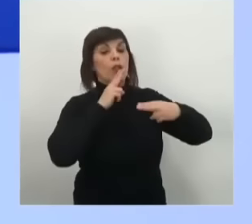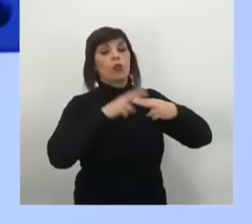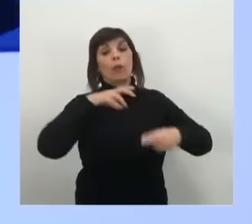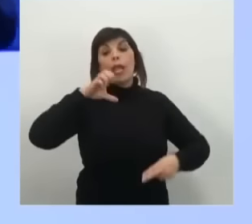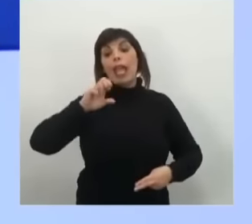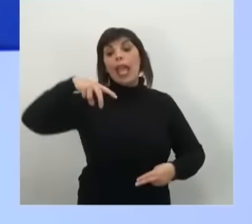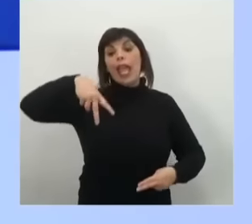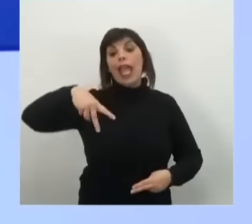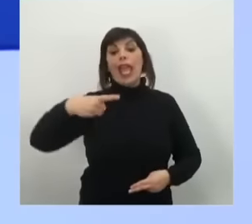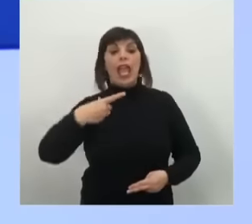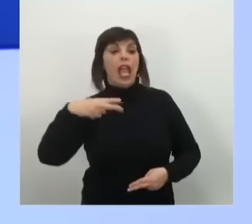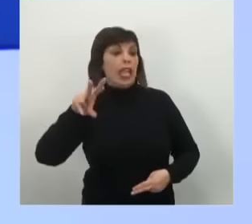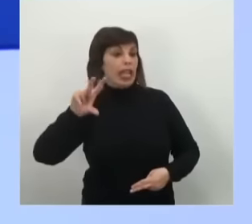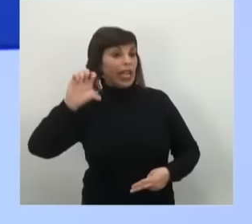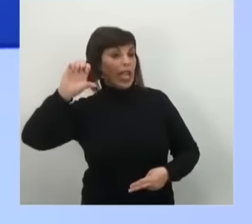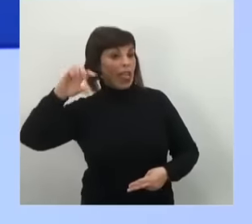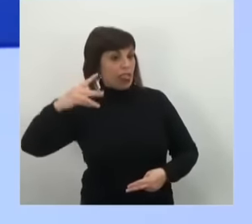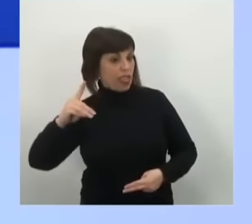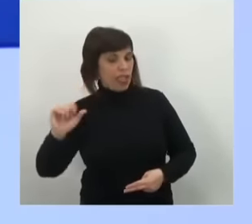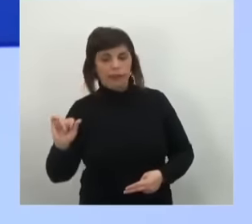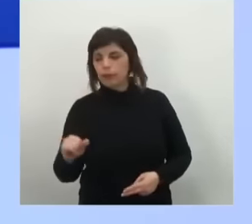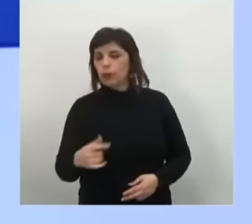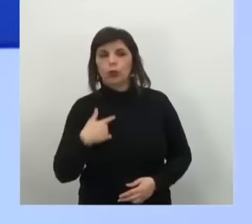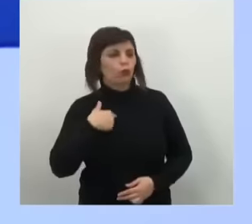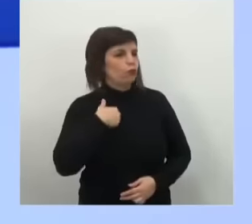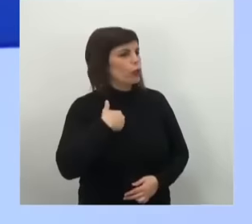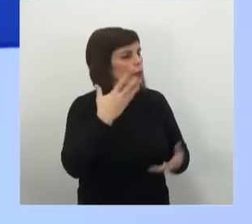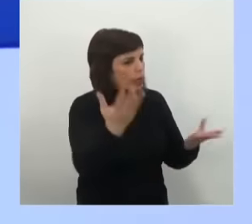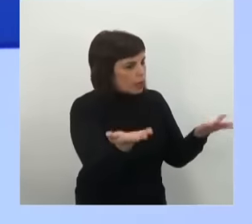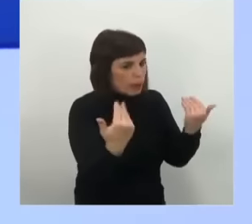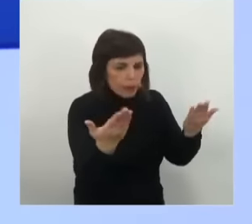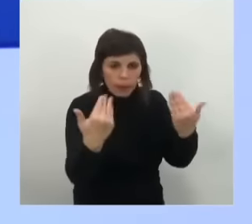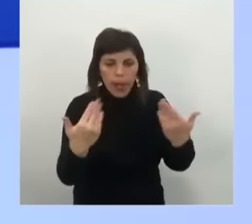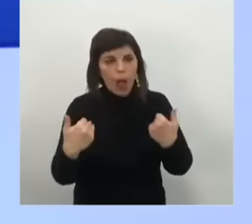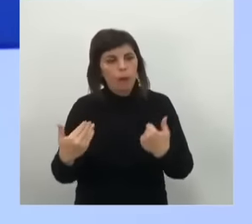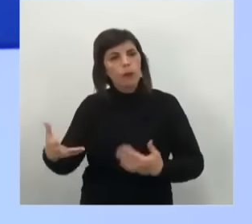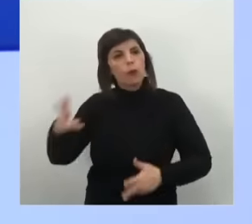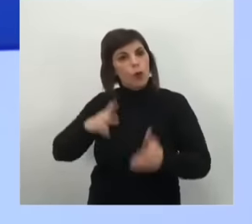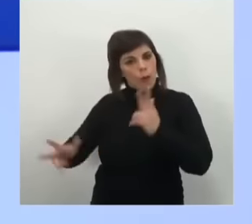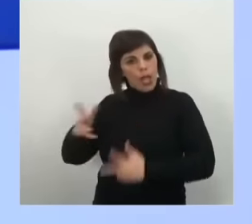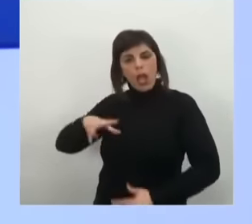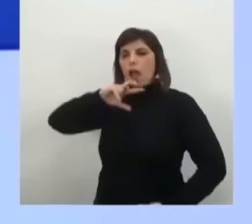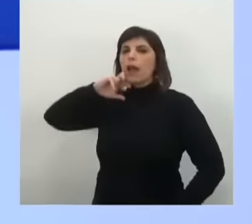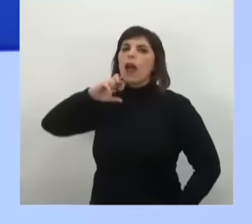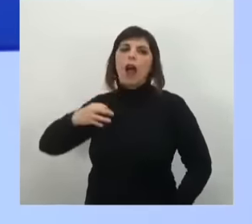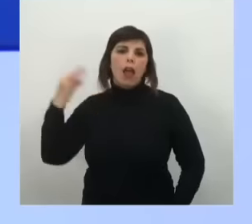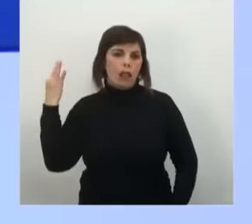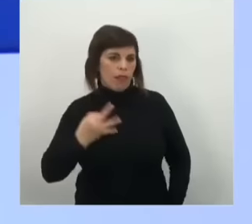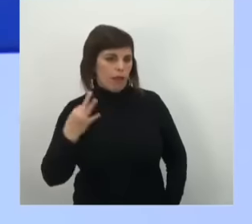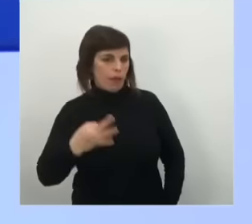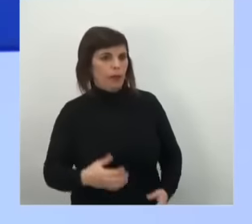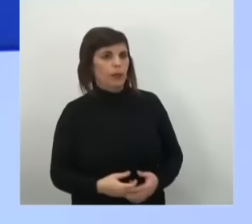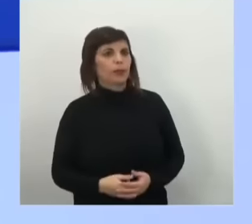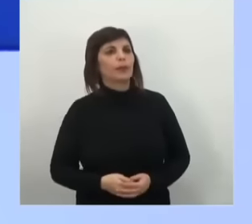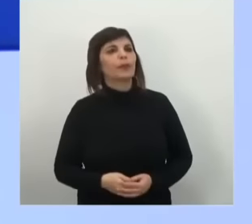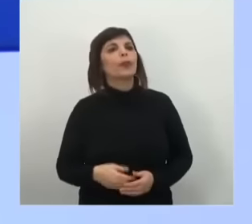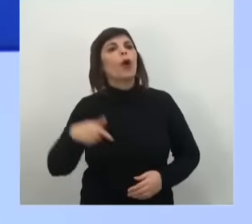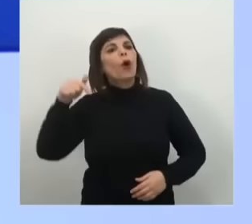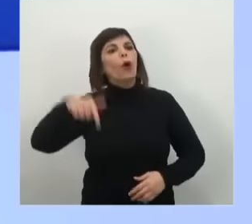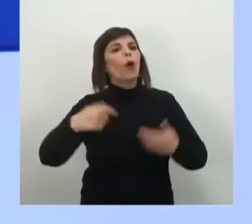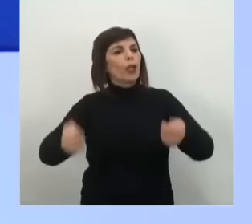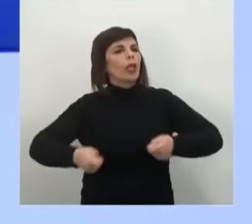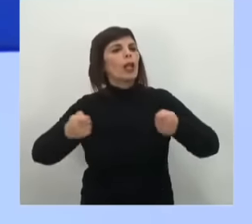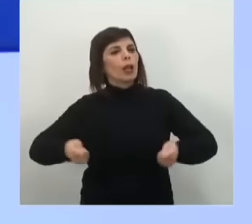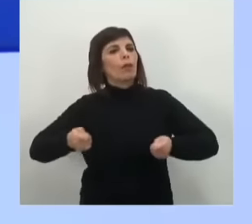queridos tenéis que venir a Israel lo recomiendo de todo corazón OK Pero yo sé que el pastor hoy tiene una palabra